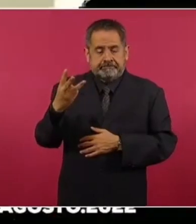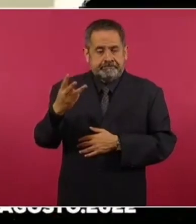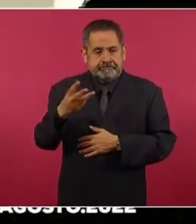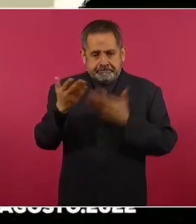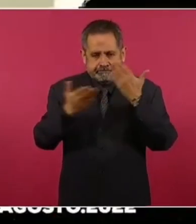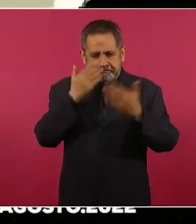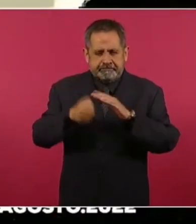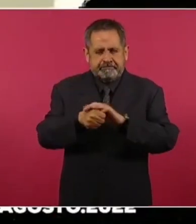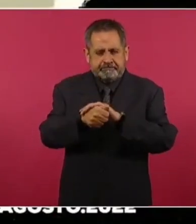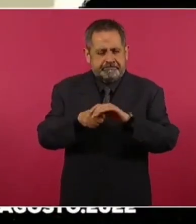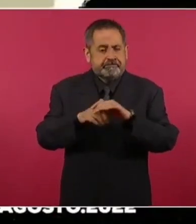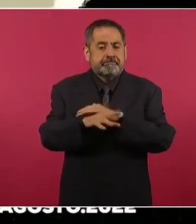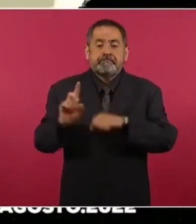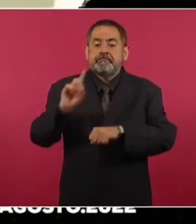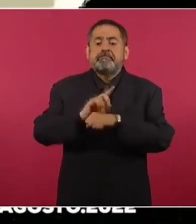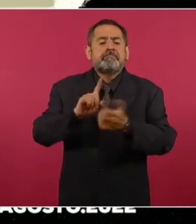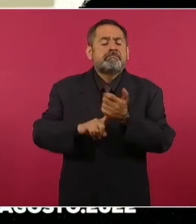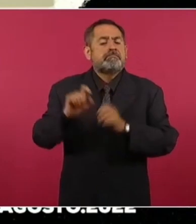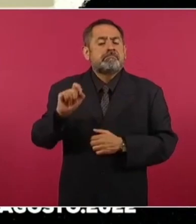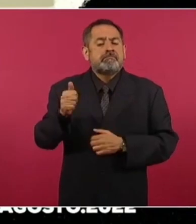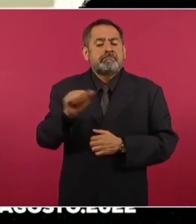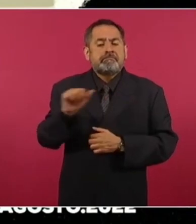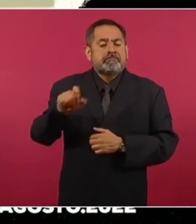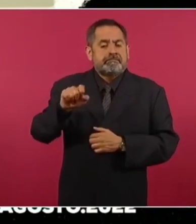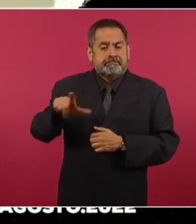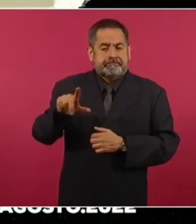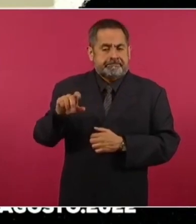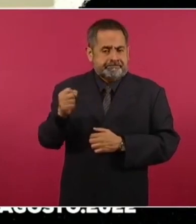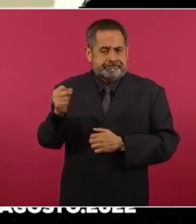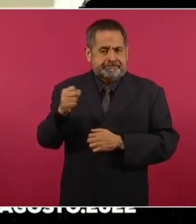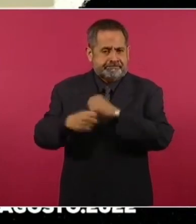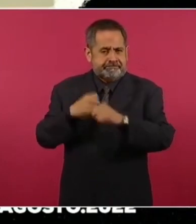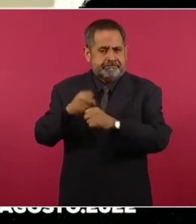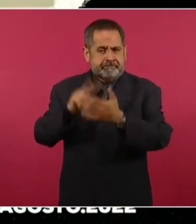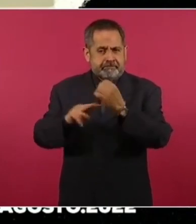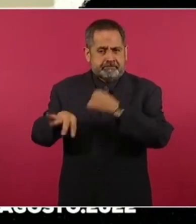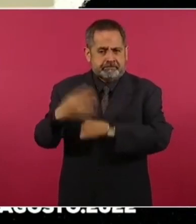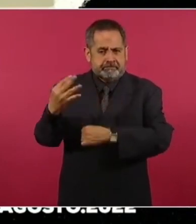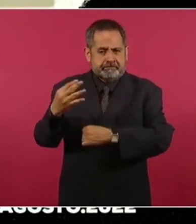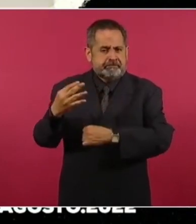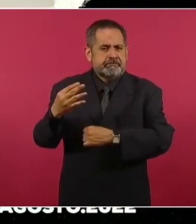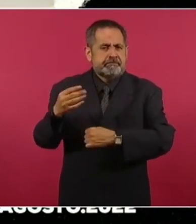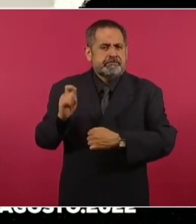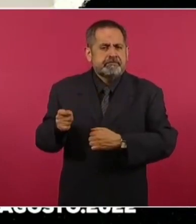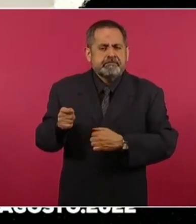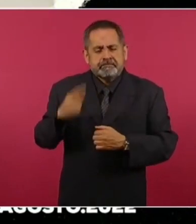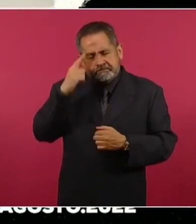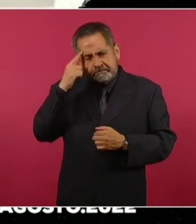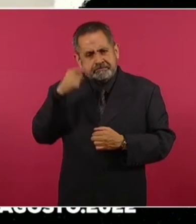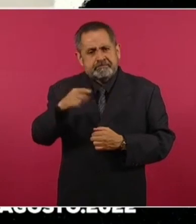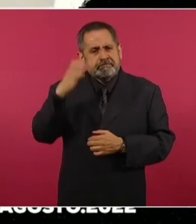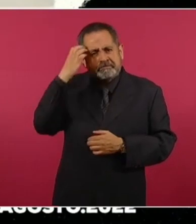de Ayotzinapa, la noche del 26 al 27 de septiembre de 2014, constituyó